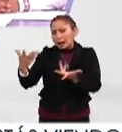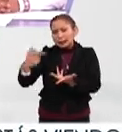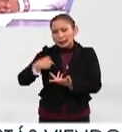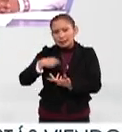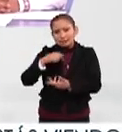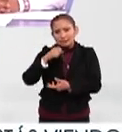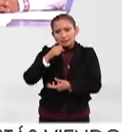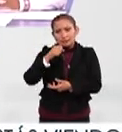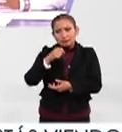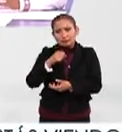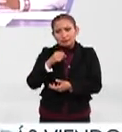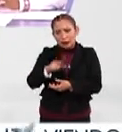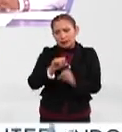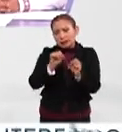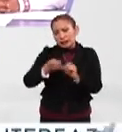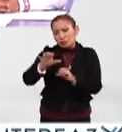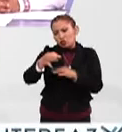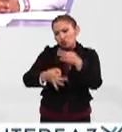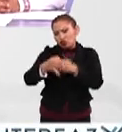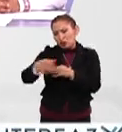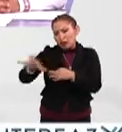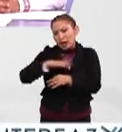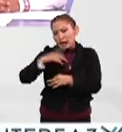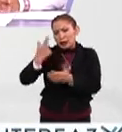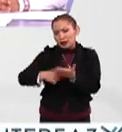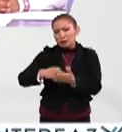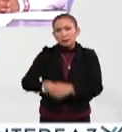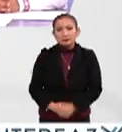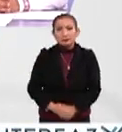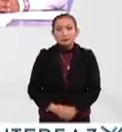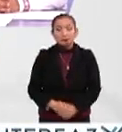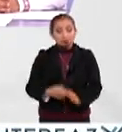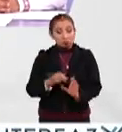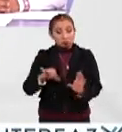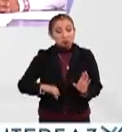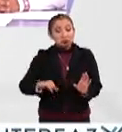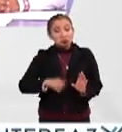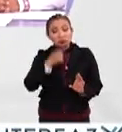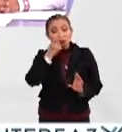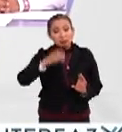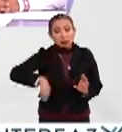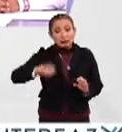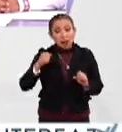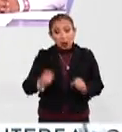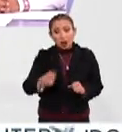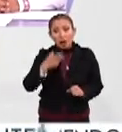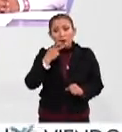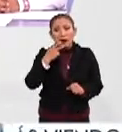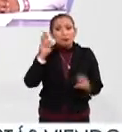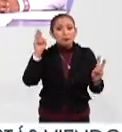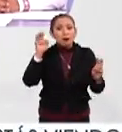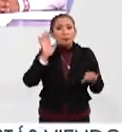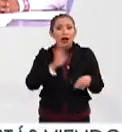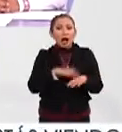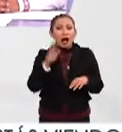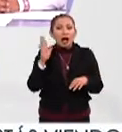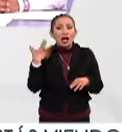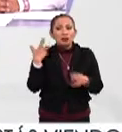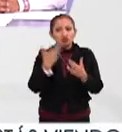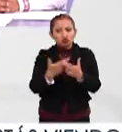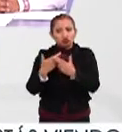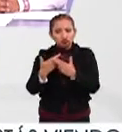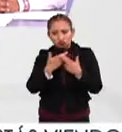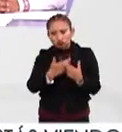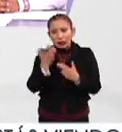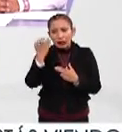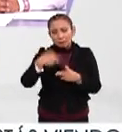de estos sistemas jurídicos que existen en el país. Pues muy interesante eso que comenta, seguramente se hablará de forma mucho más